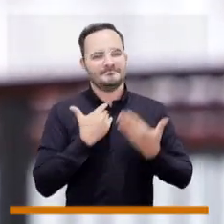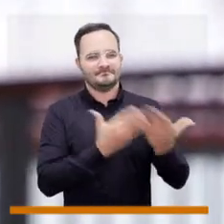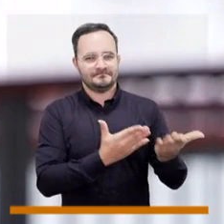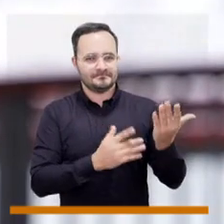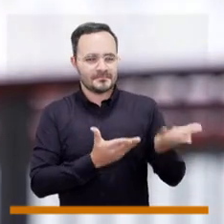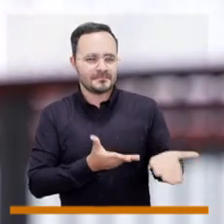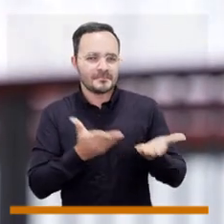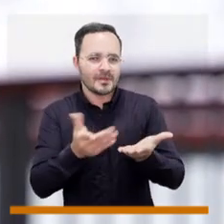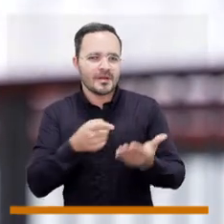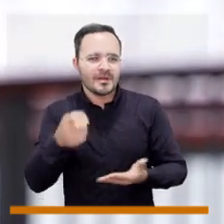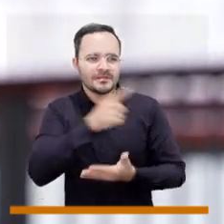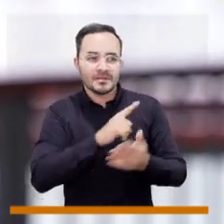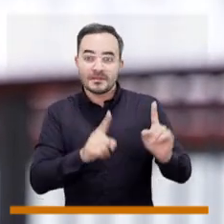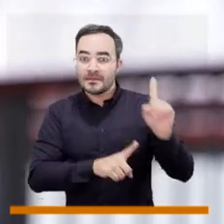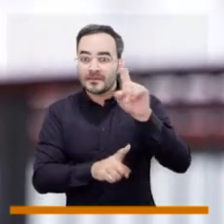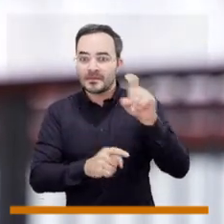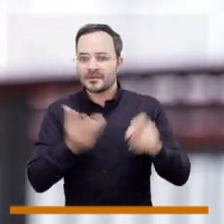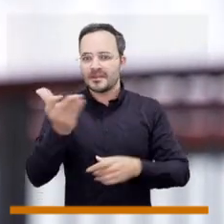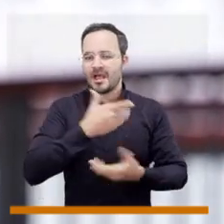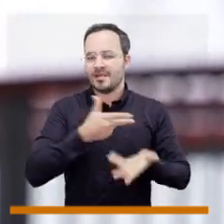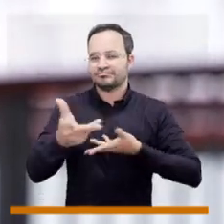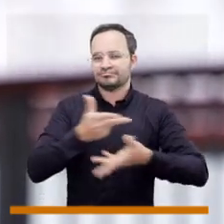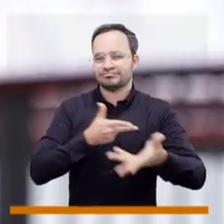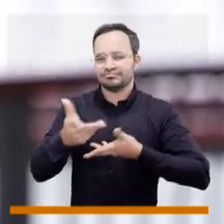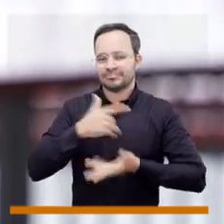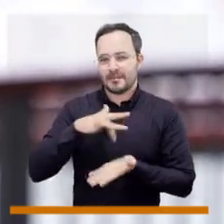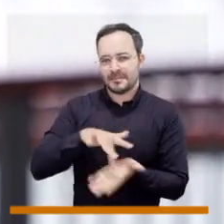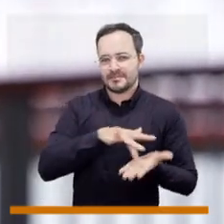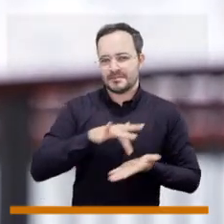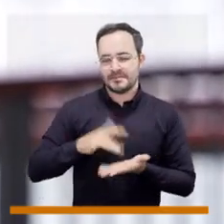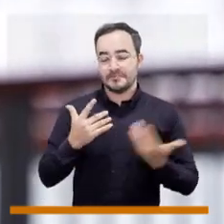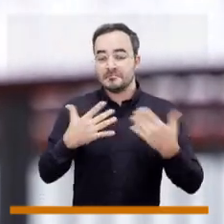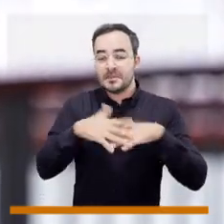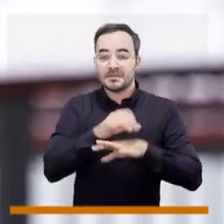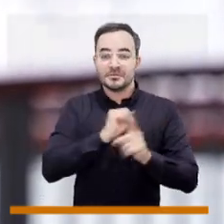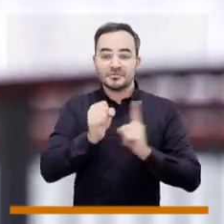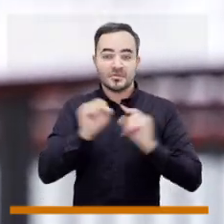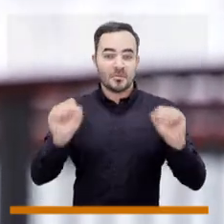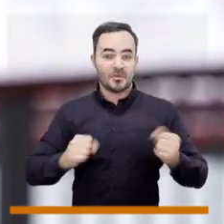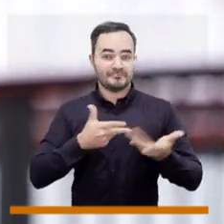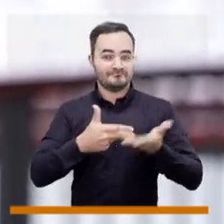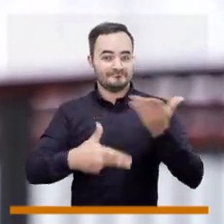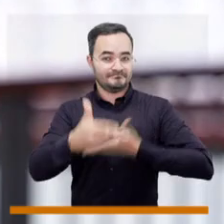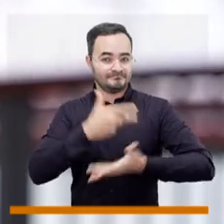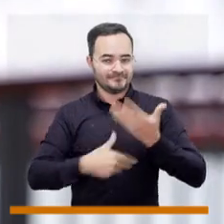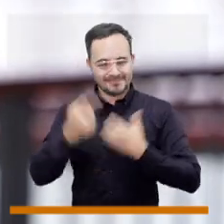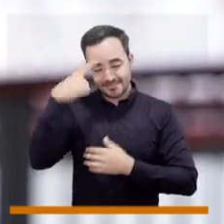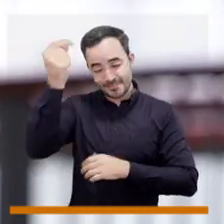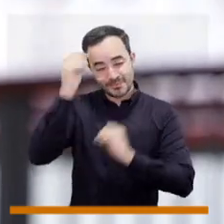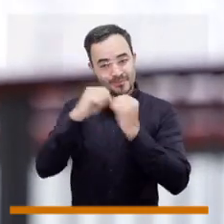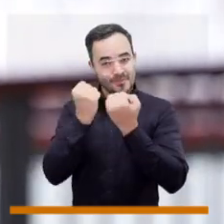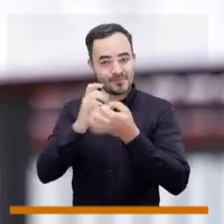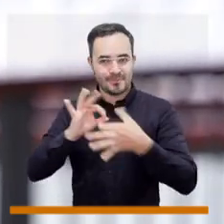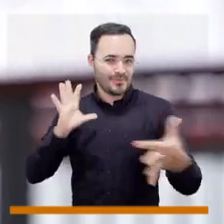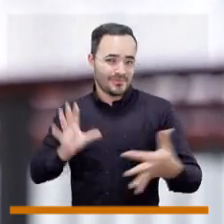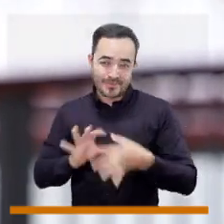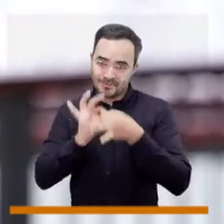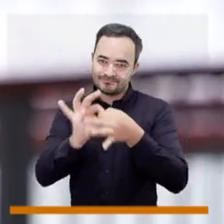entregar la pregunta del día para que sigamos en este diálogo permanente a través de las redes sociales, porque el consejo somos tú y yo.